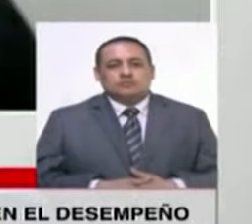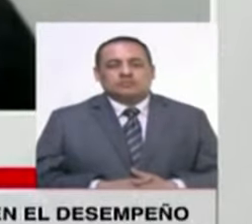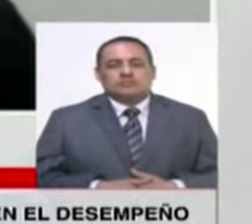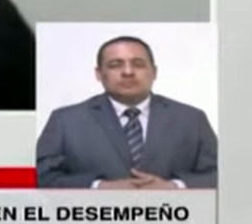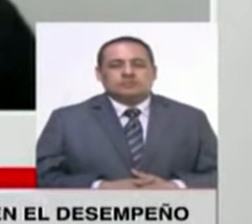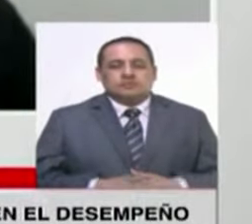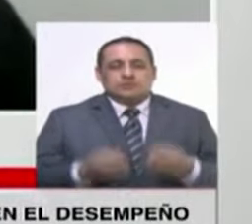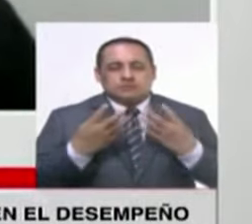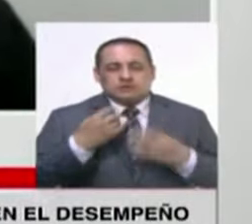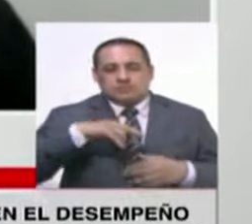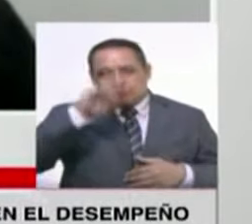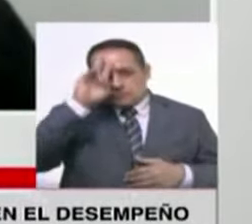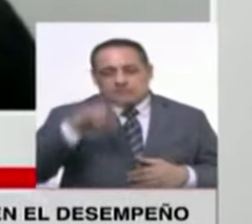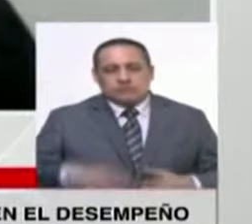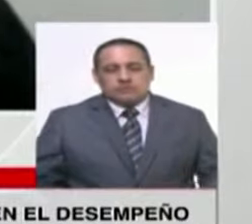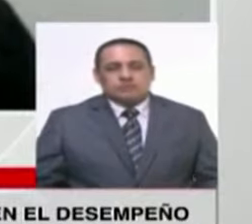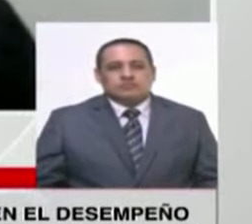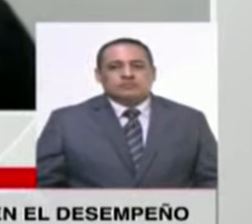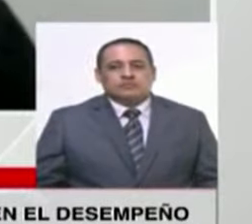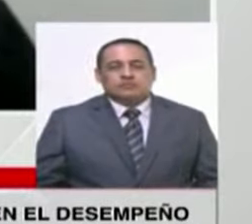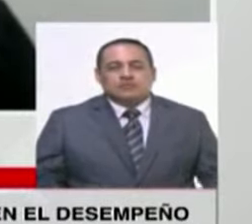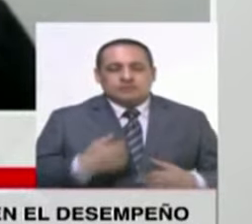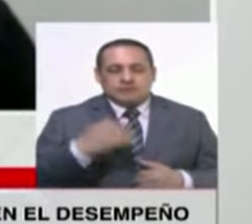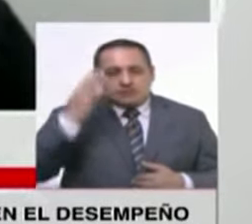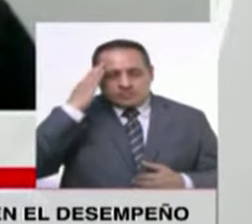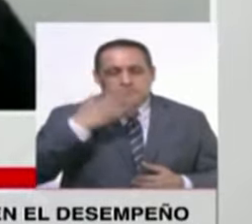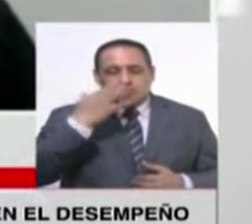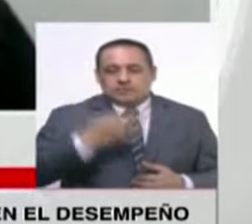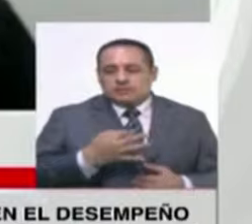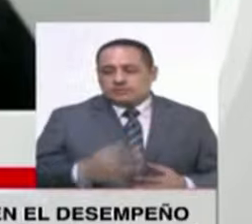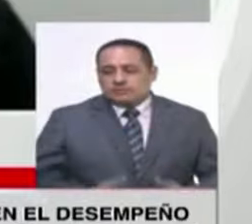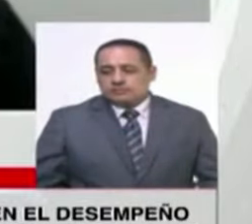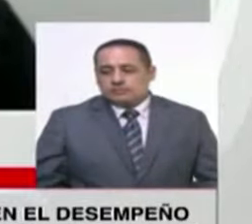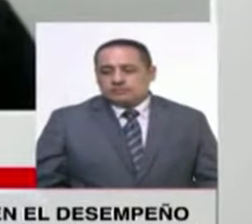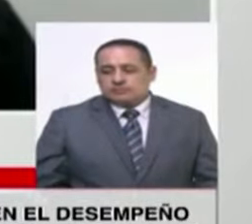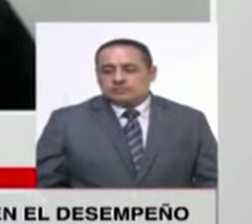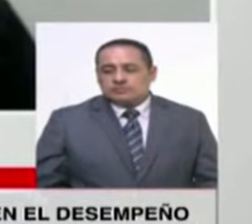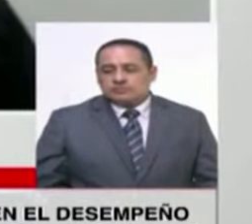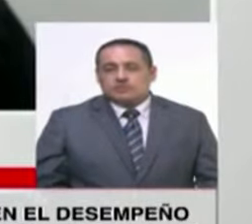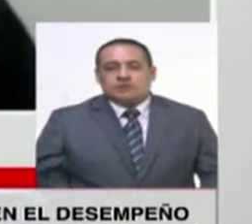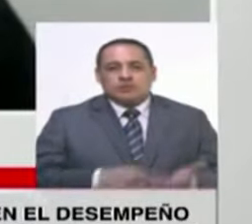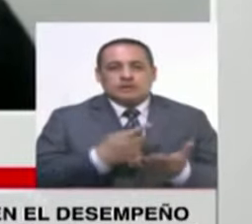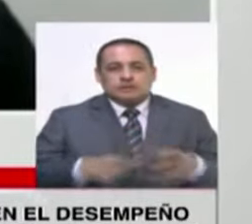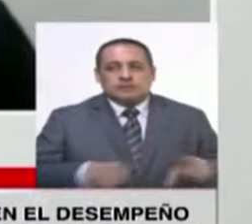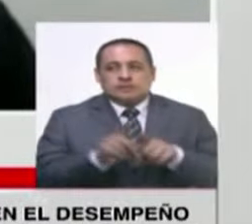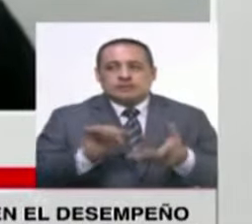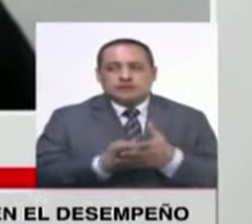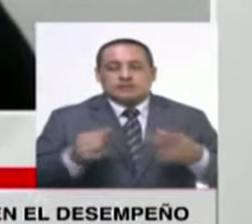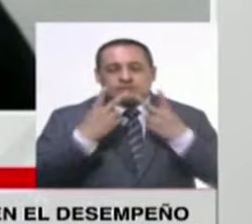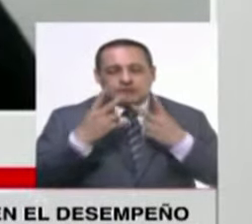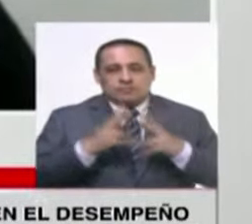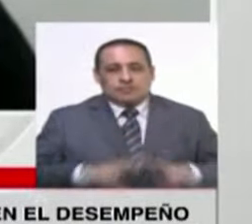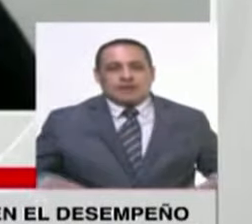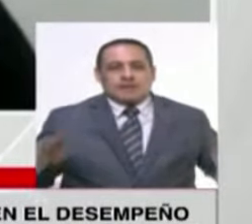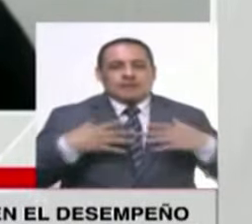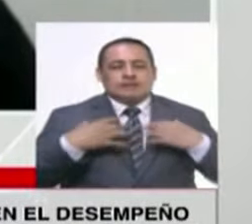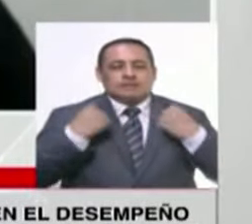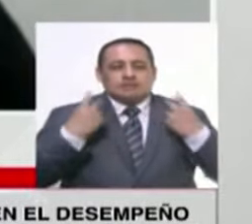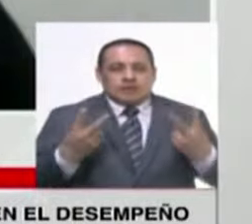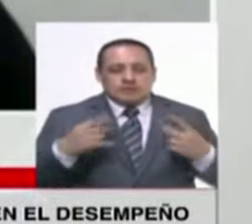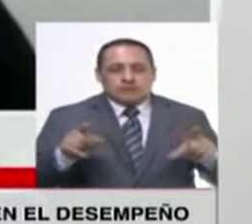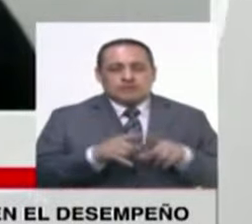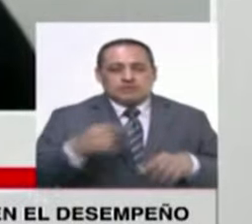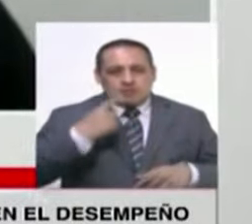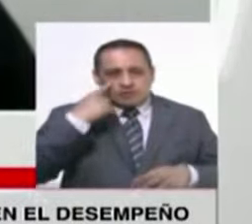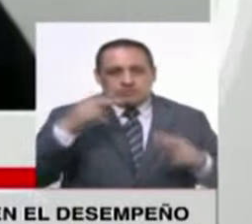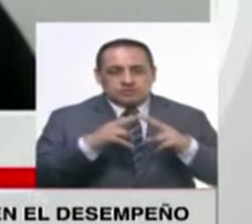por un tema de bien del país, por un tema de que se sepa la verdad, aún así hay que ser valiente, ¿no? Hay que ser valiente para